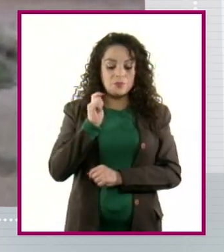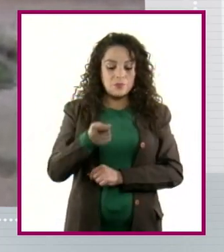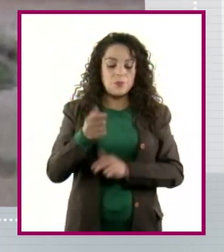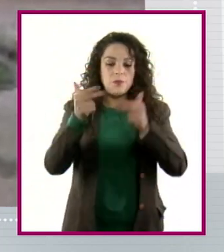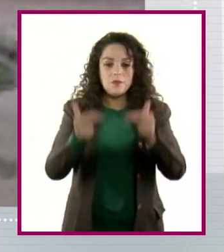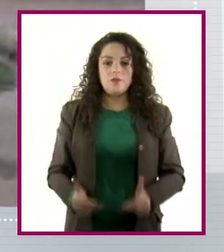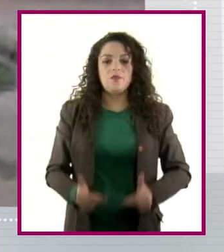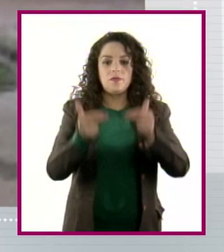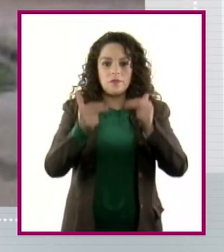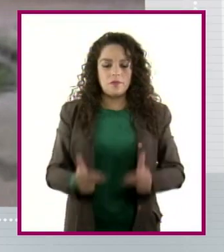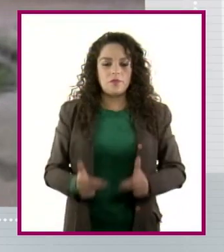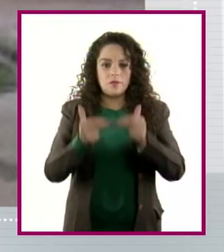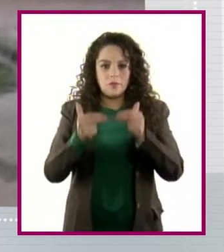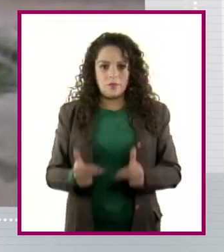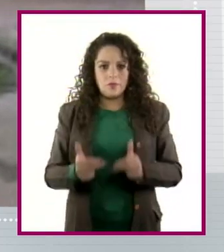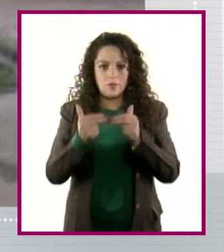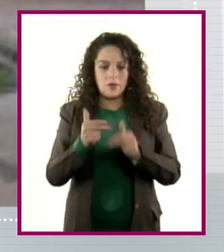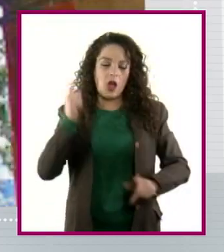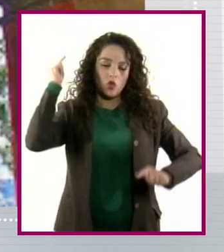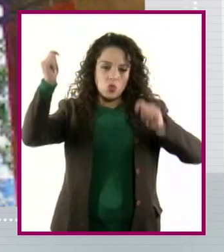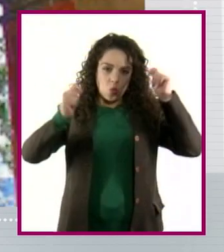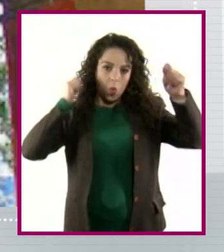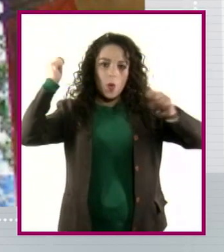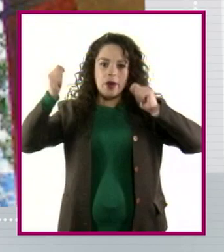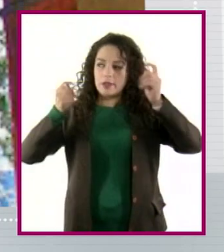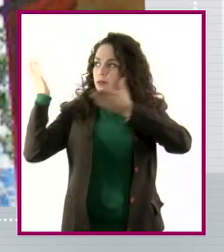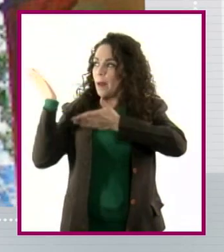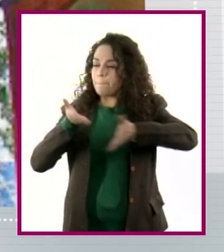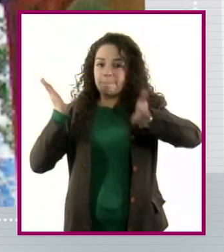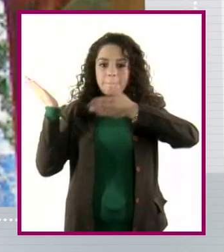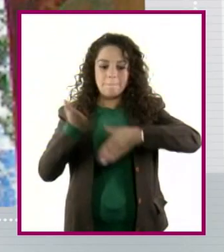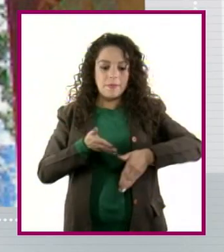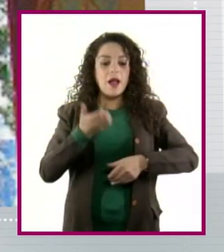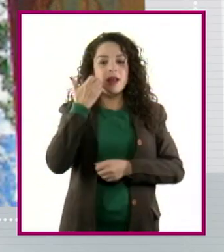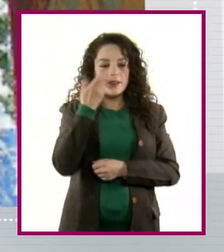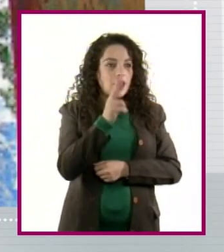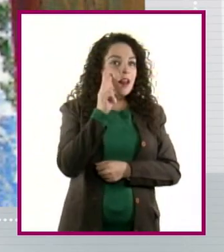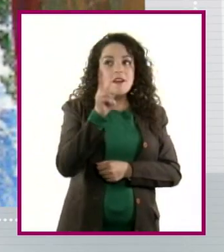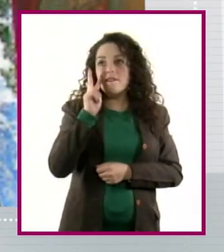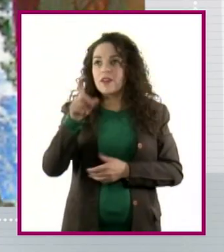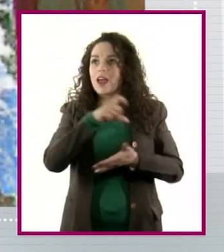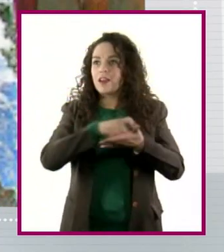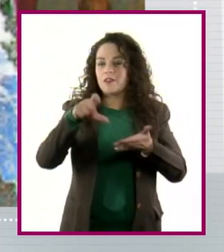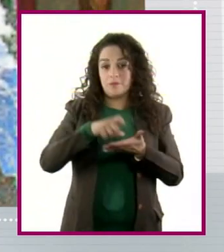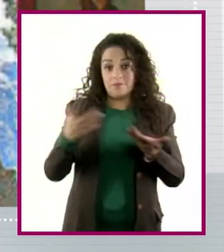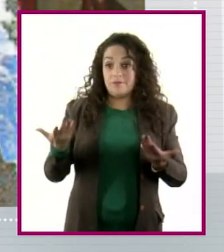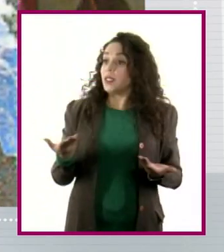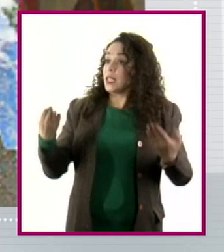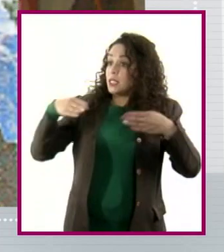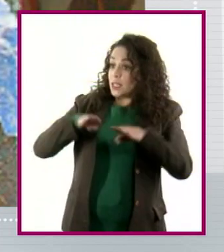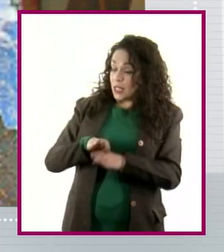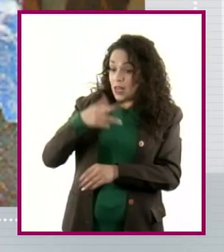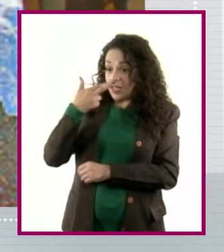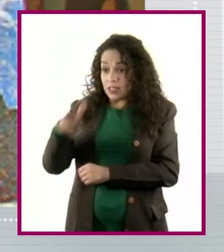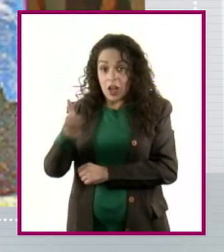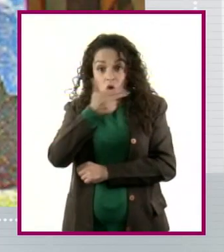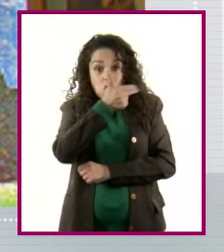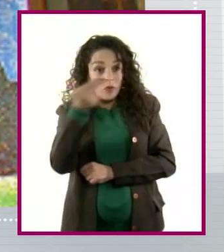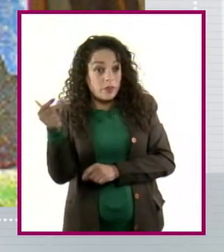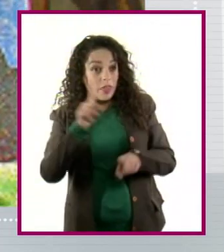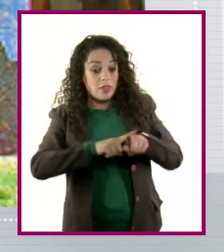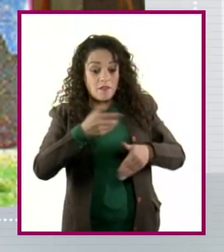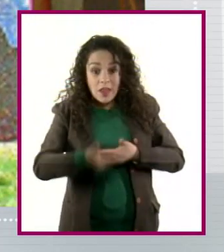comercio, derivado del turismo, de los turistas que llegan. Pues al cerrar hoteles, restaurantes y todo tipo de